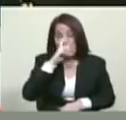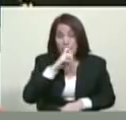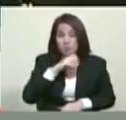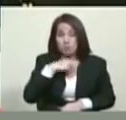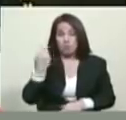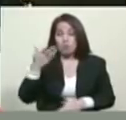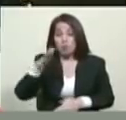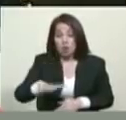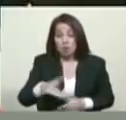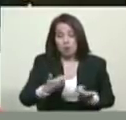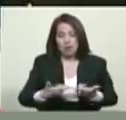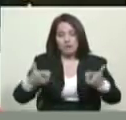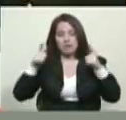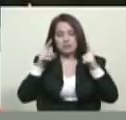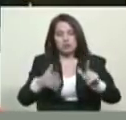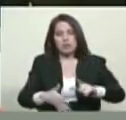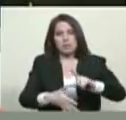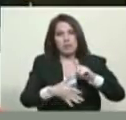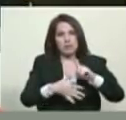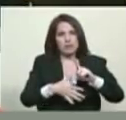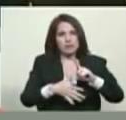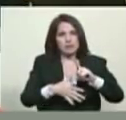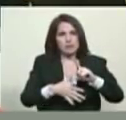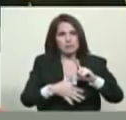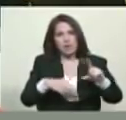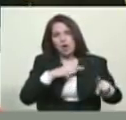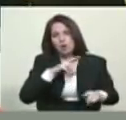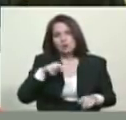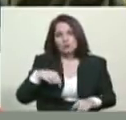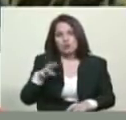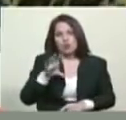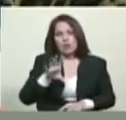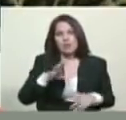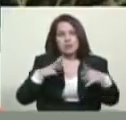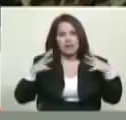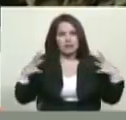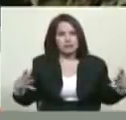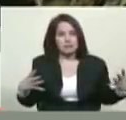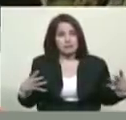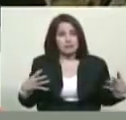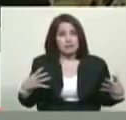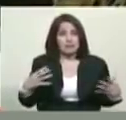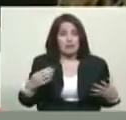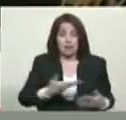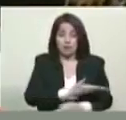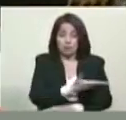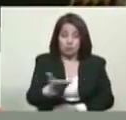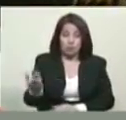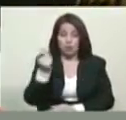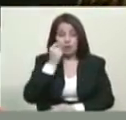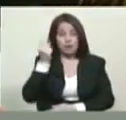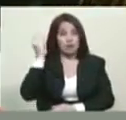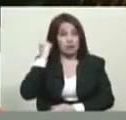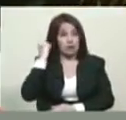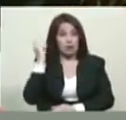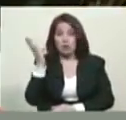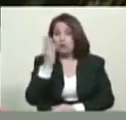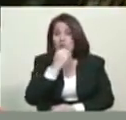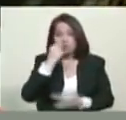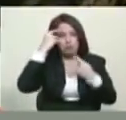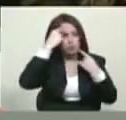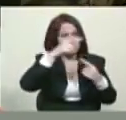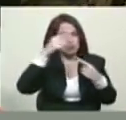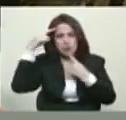por la liberación de América Latina. Somos de la patria grande. Hermanas y hermanos, nuevamente, no están solos. Estamos escuchando